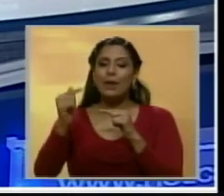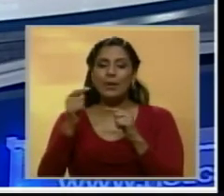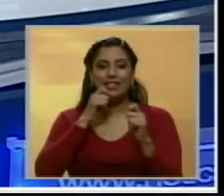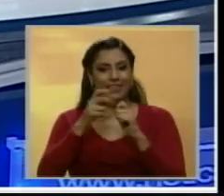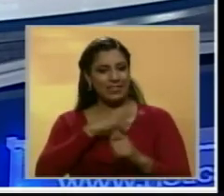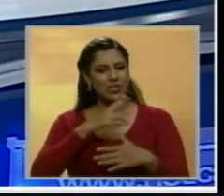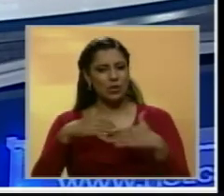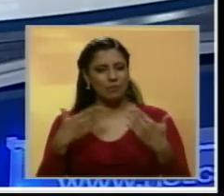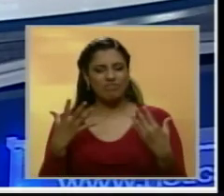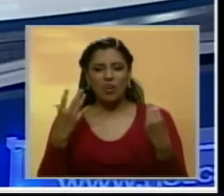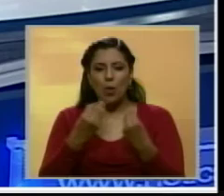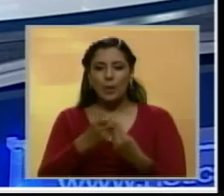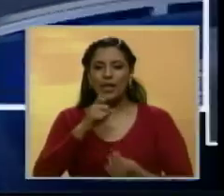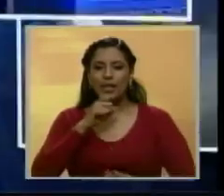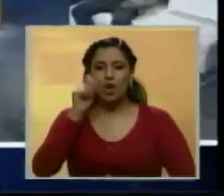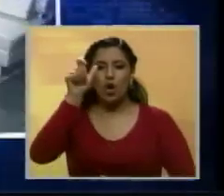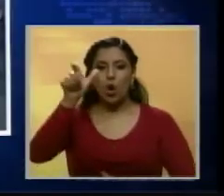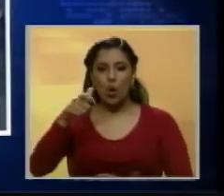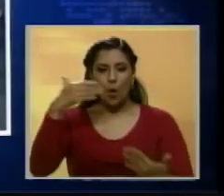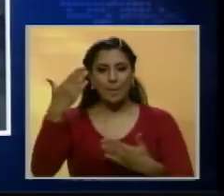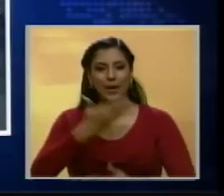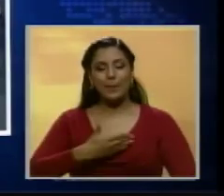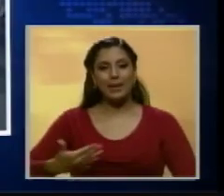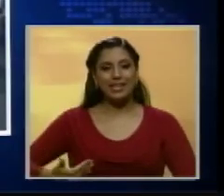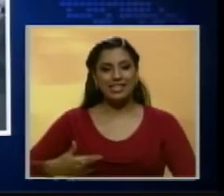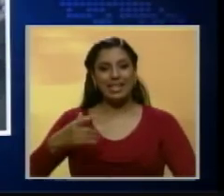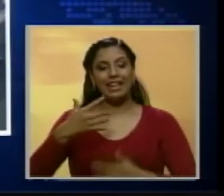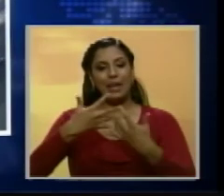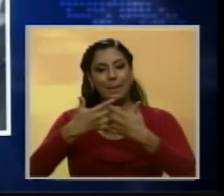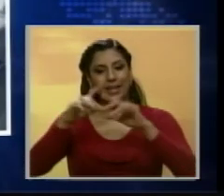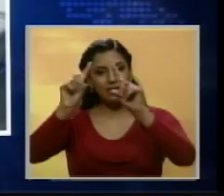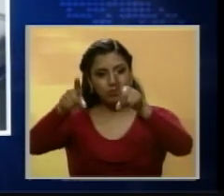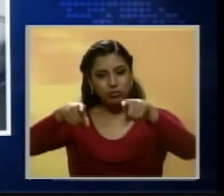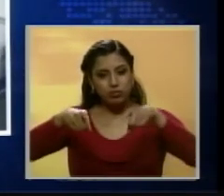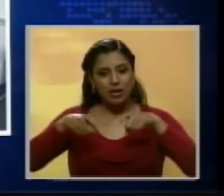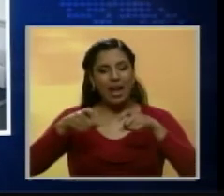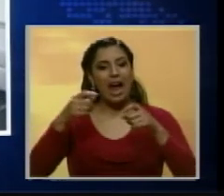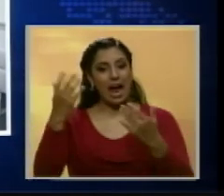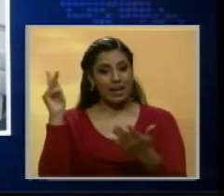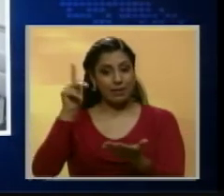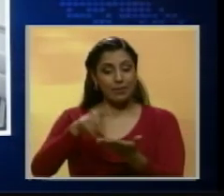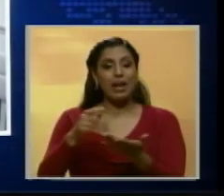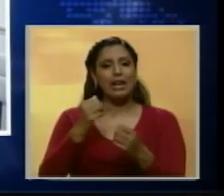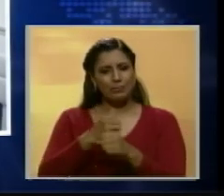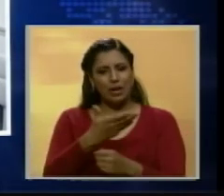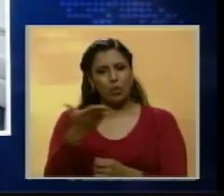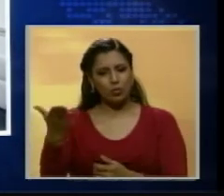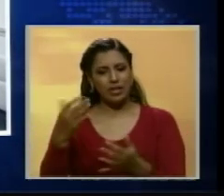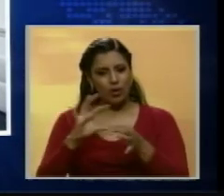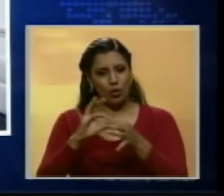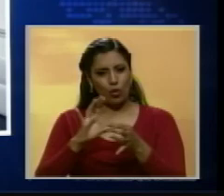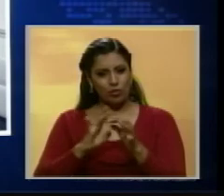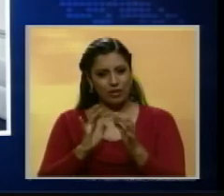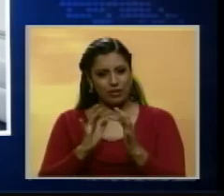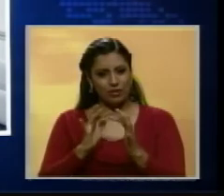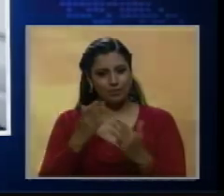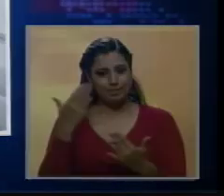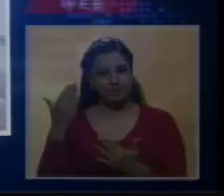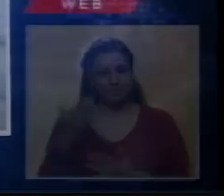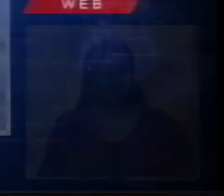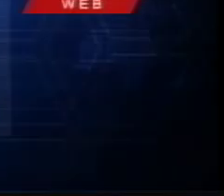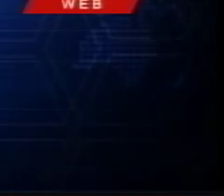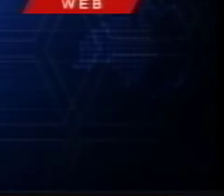en Entrevista a Venevisión, nos acompaña Antonio Pestana, presidente de FEDEAGRO. Ya está aquí en el estudio con nosotros, así que los esperamos en breve.